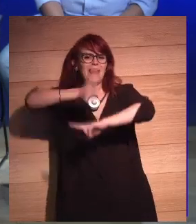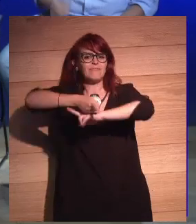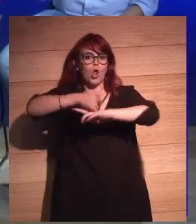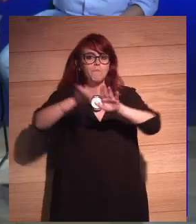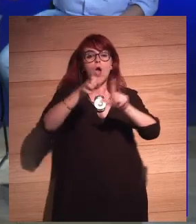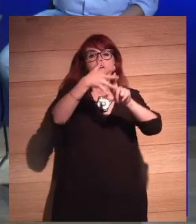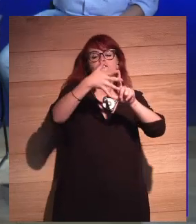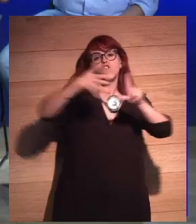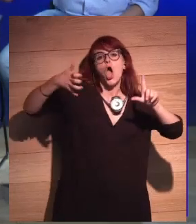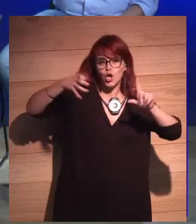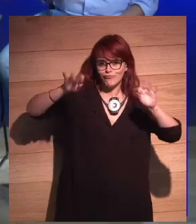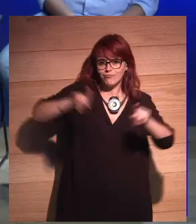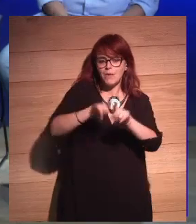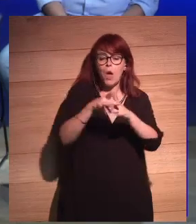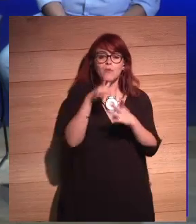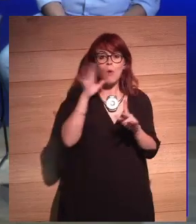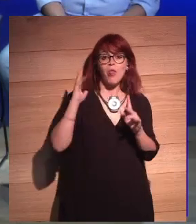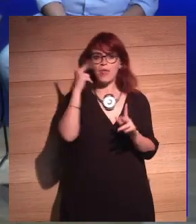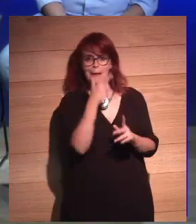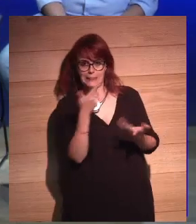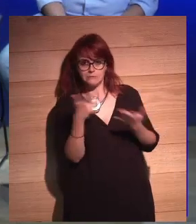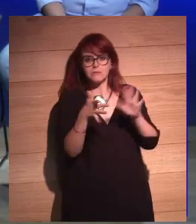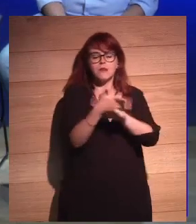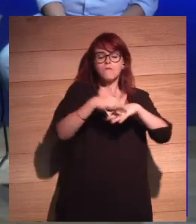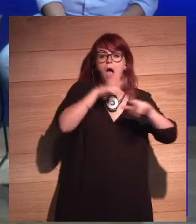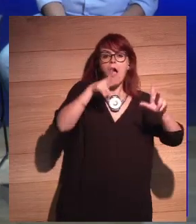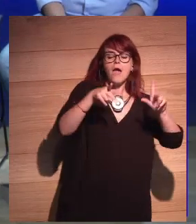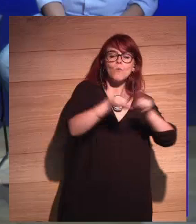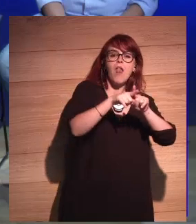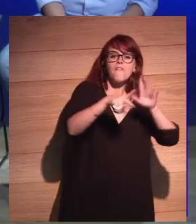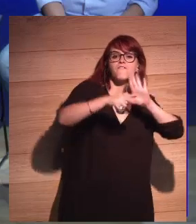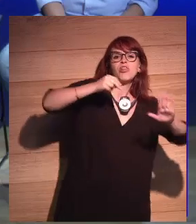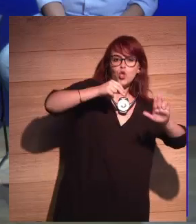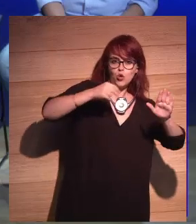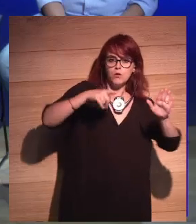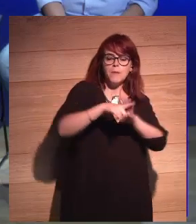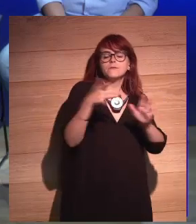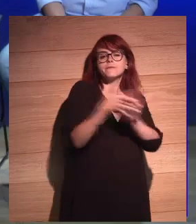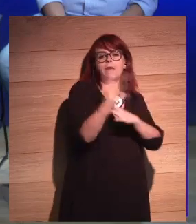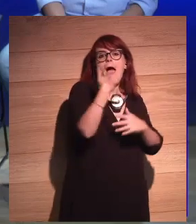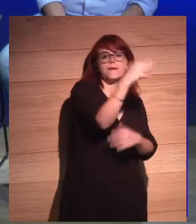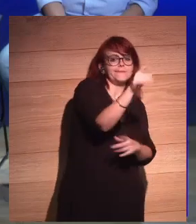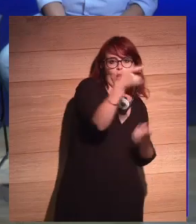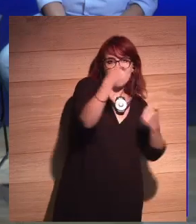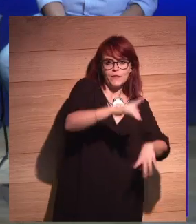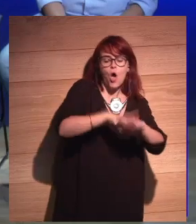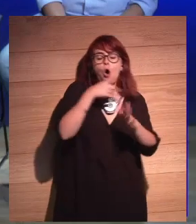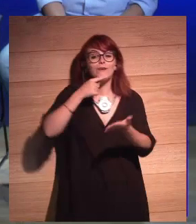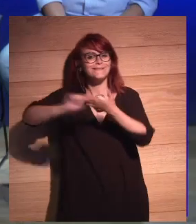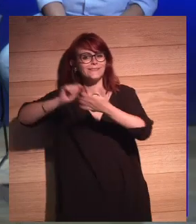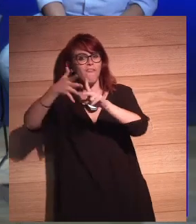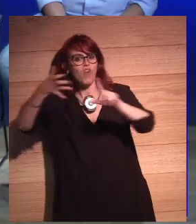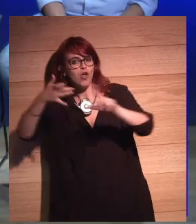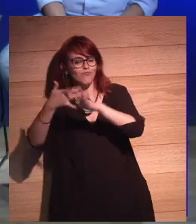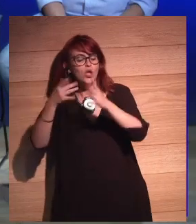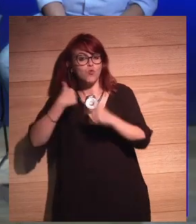blog, pero yo no soy Cervantes. Entonces, hoy en día, la banalización de la tecnología lleva a que cualquiera